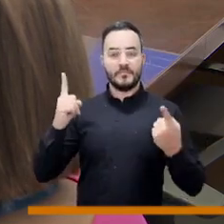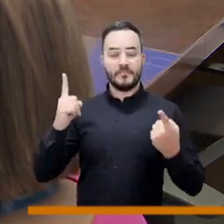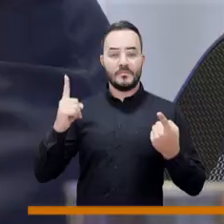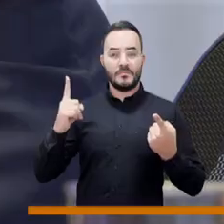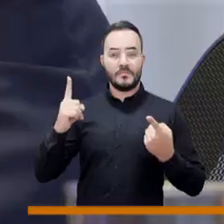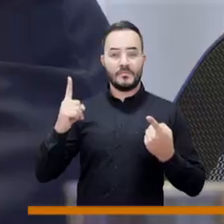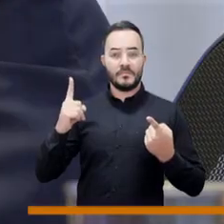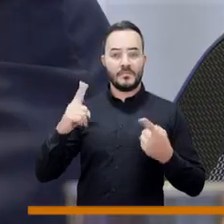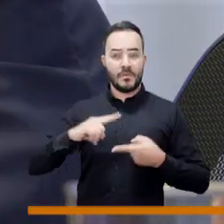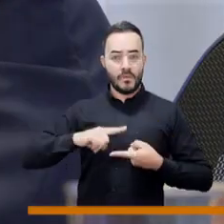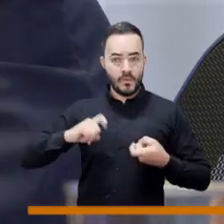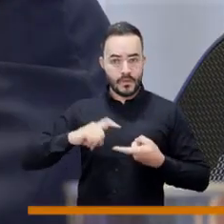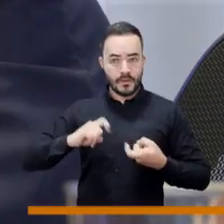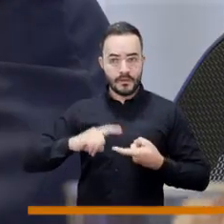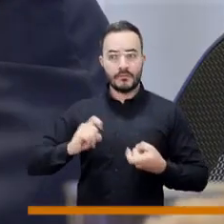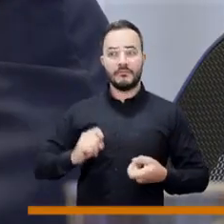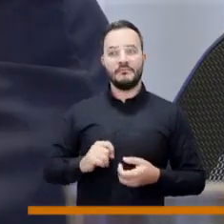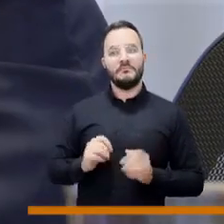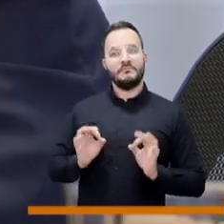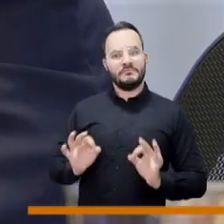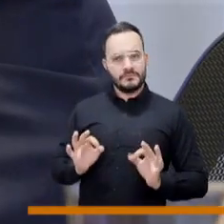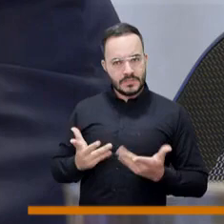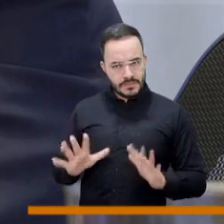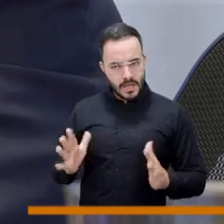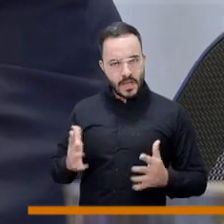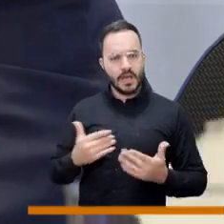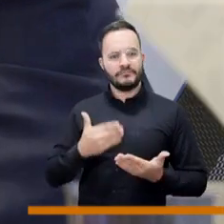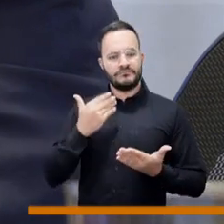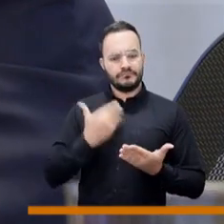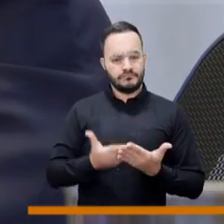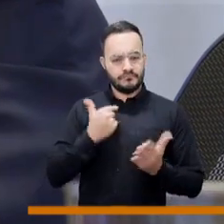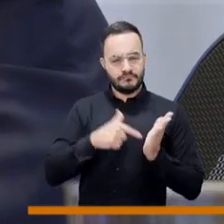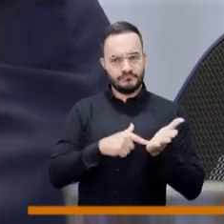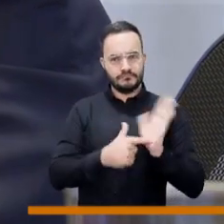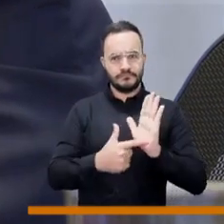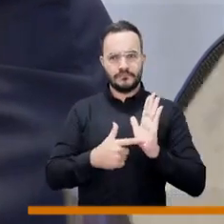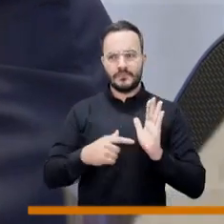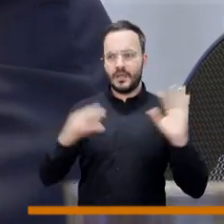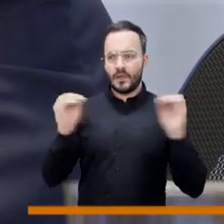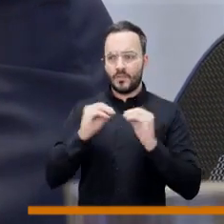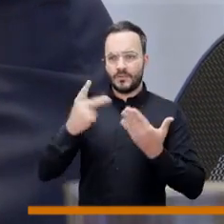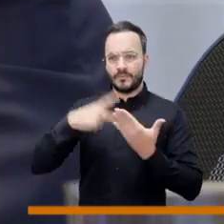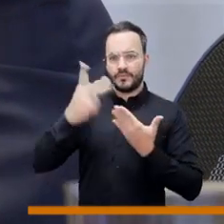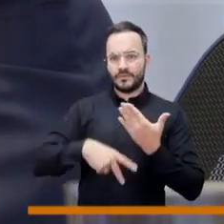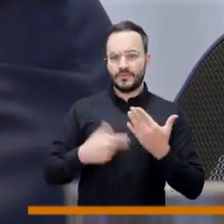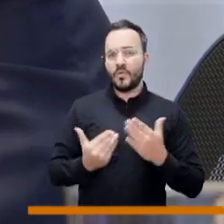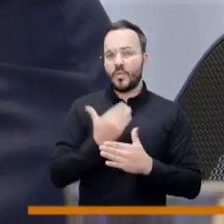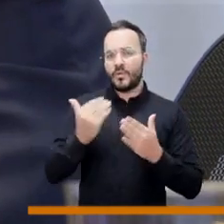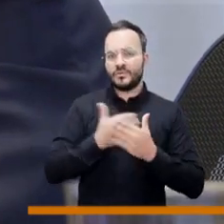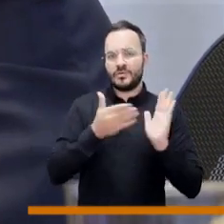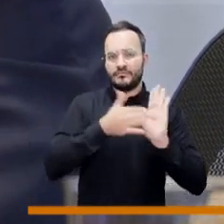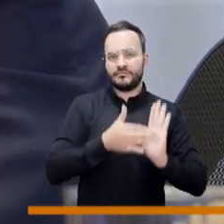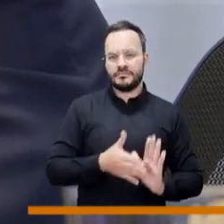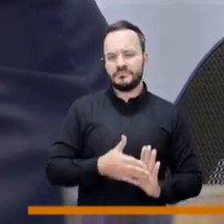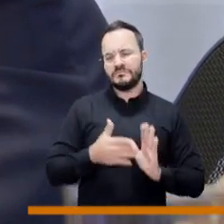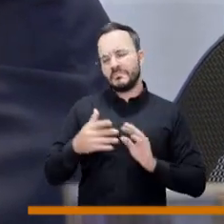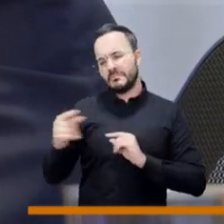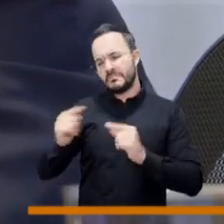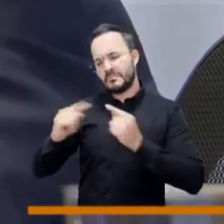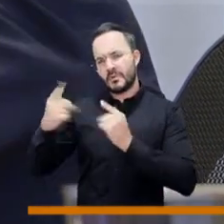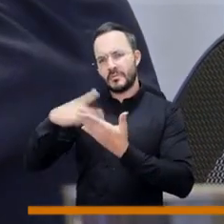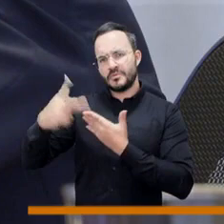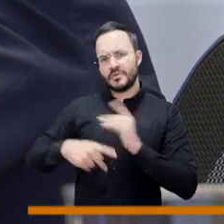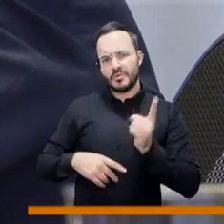EPM y UNE tienen nuevos actos después de la radicación de este proyecto que podrían aportarle